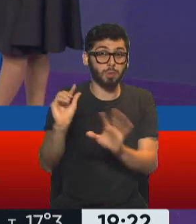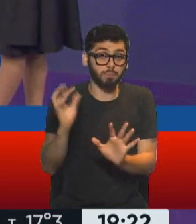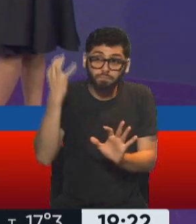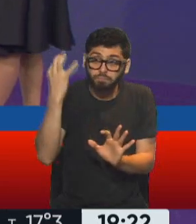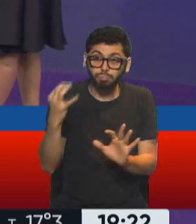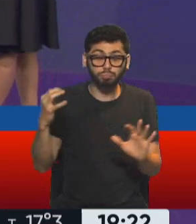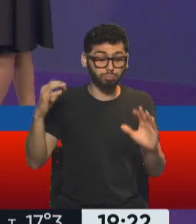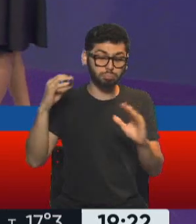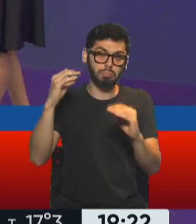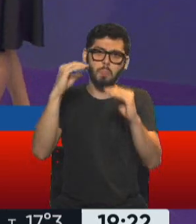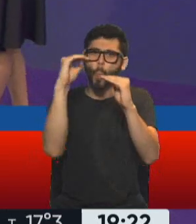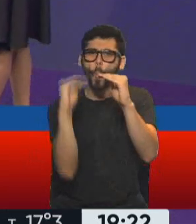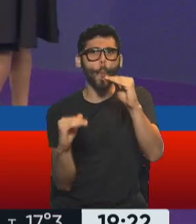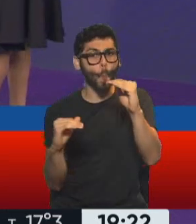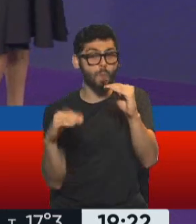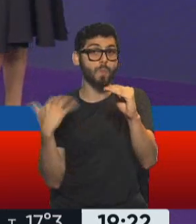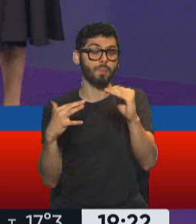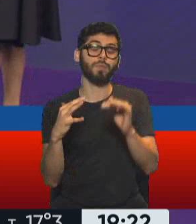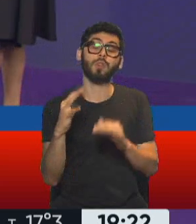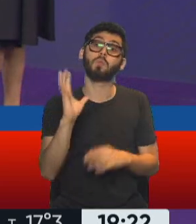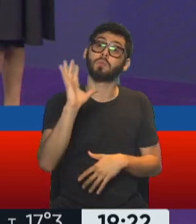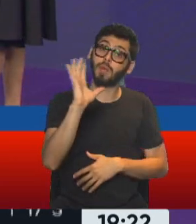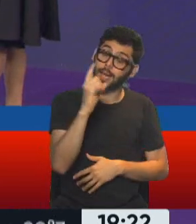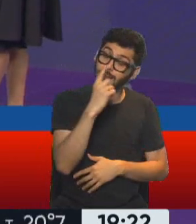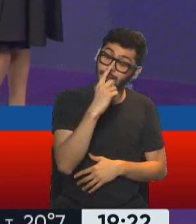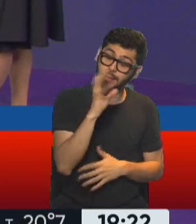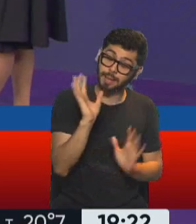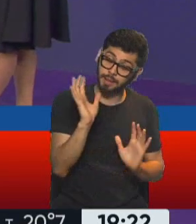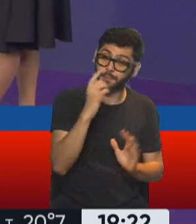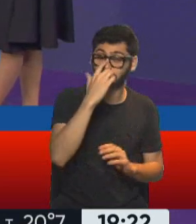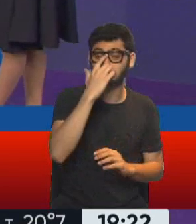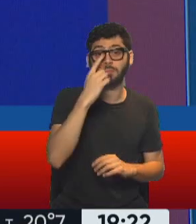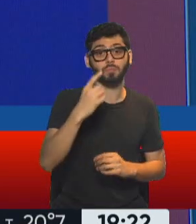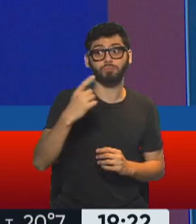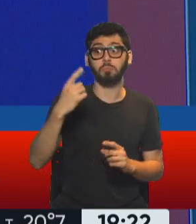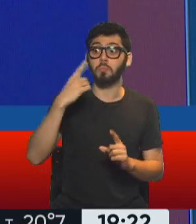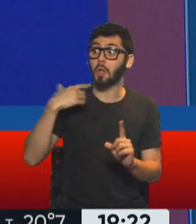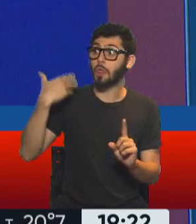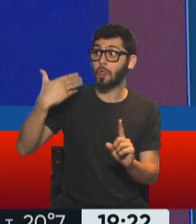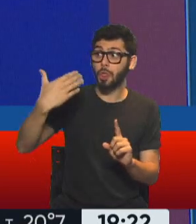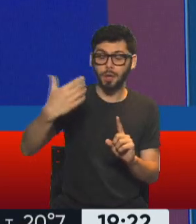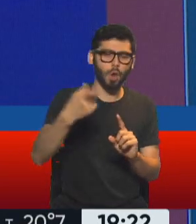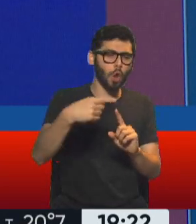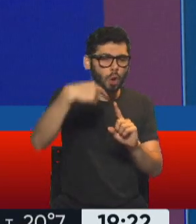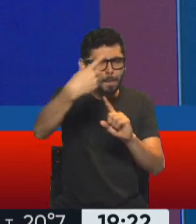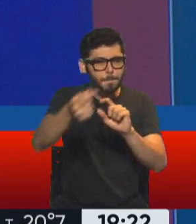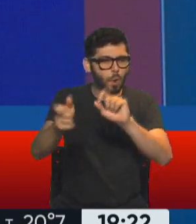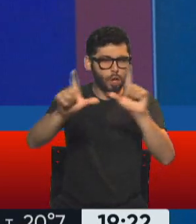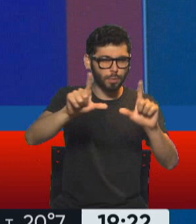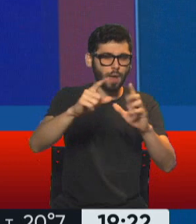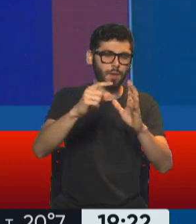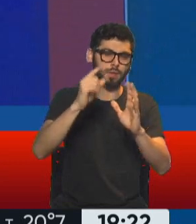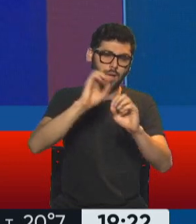poco. Doctor. Muy poco. Lo que sí es interesante, que por primera vez en muchos días, lo tengo en el próximo